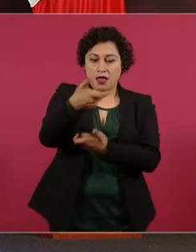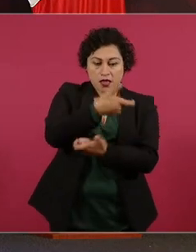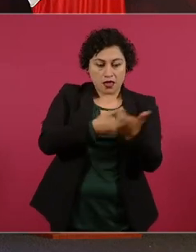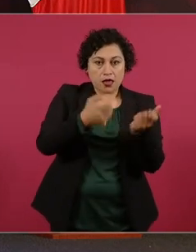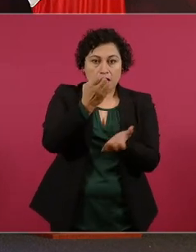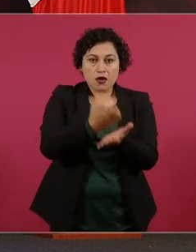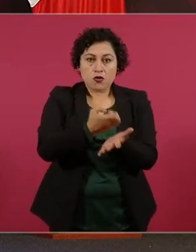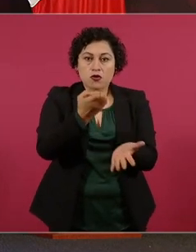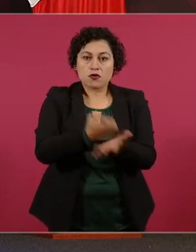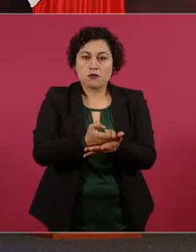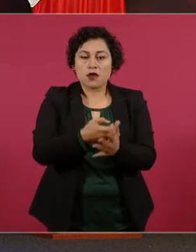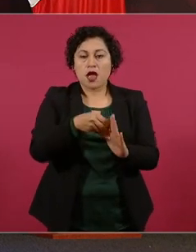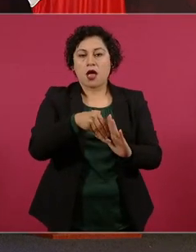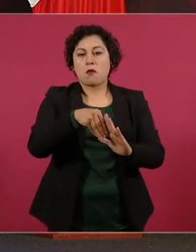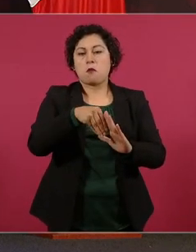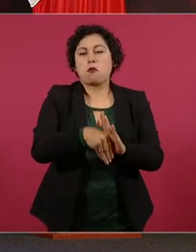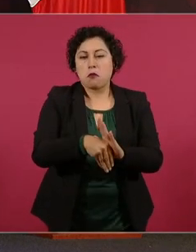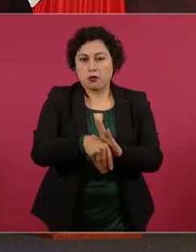12 puntos,